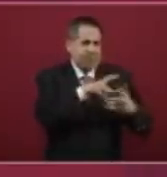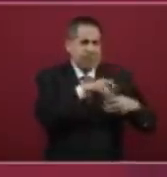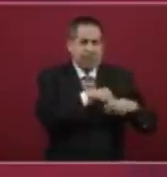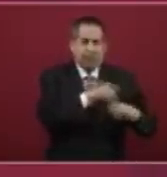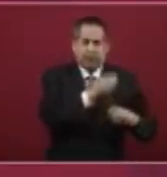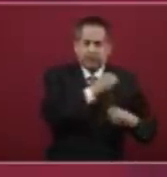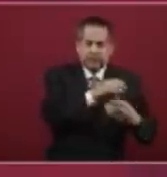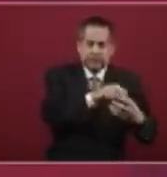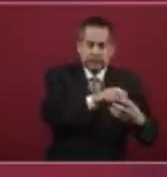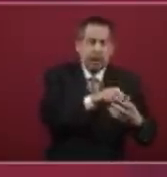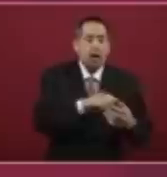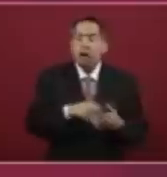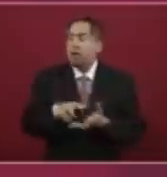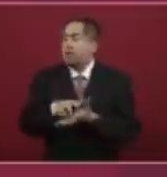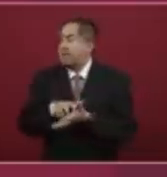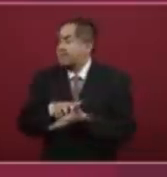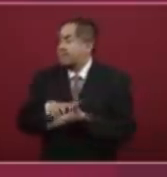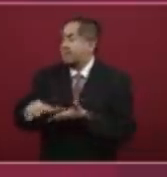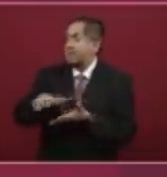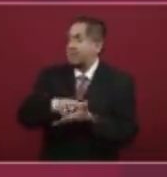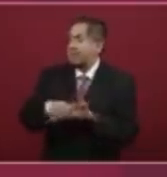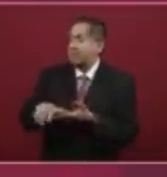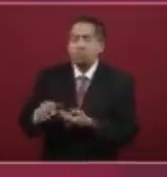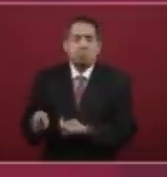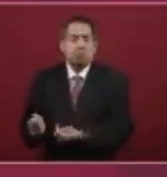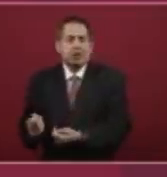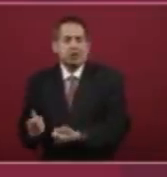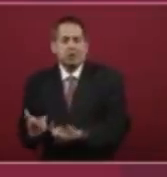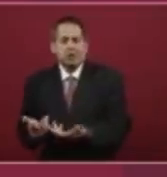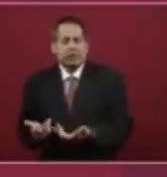y los muchos tienen poco